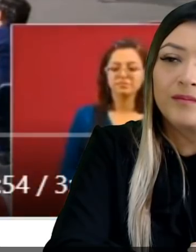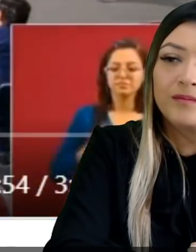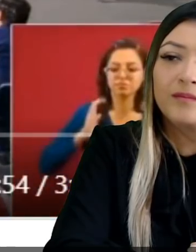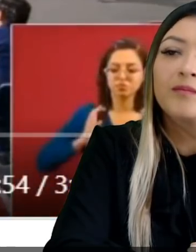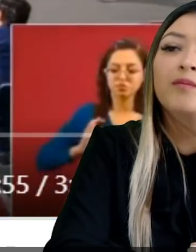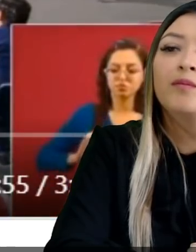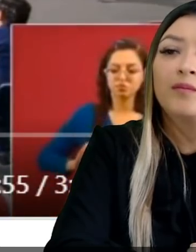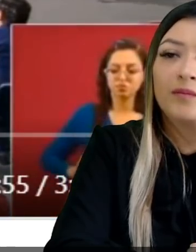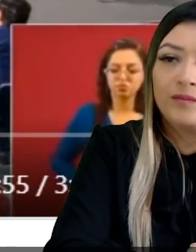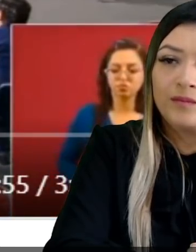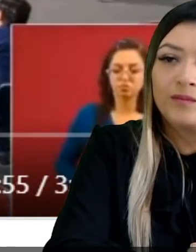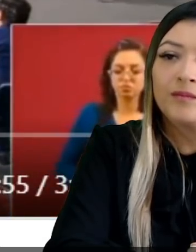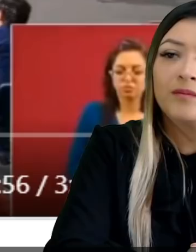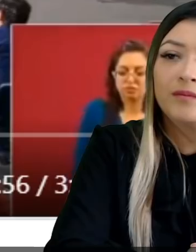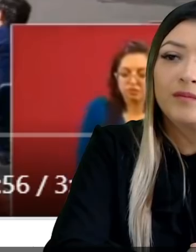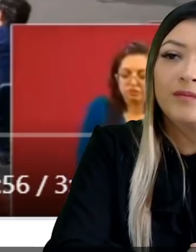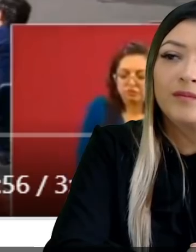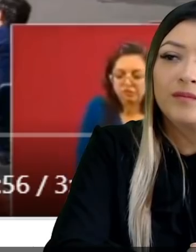¿A dónde?